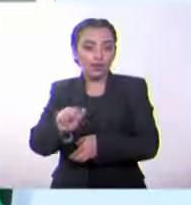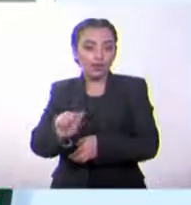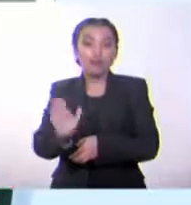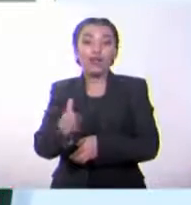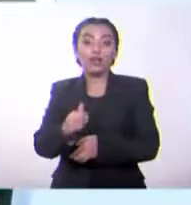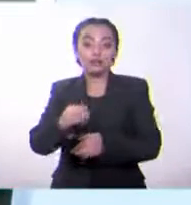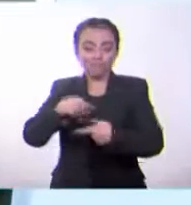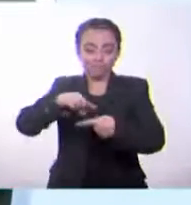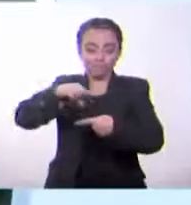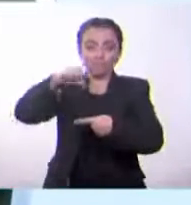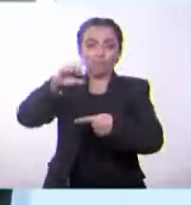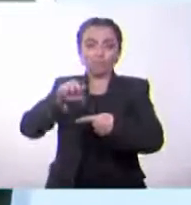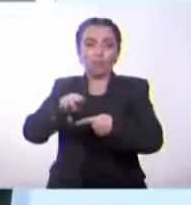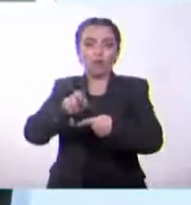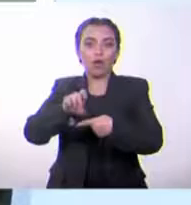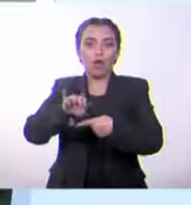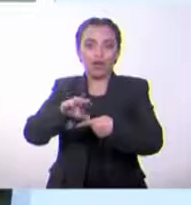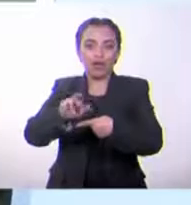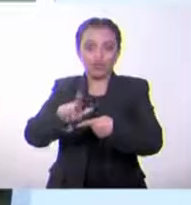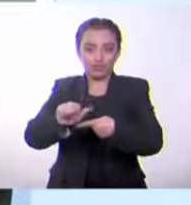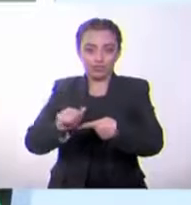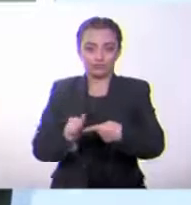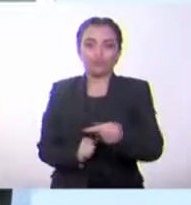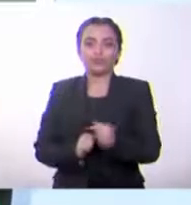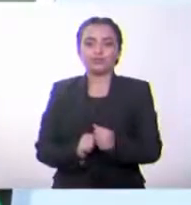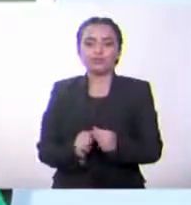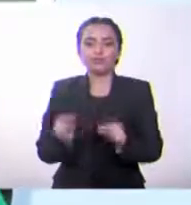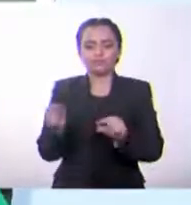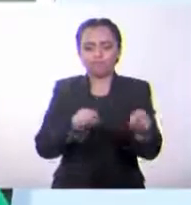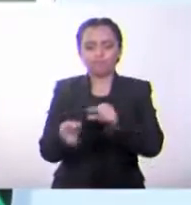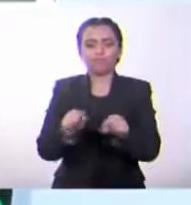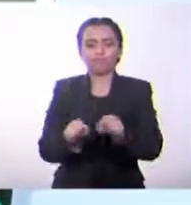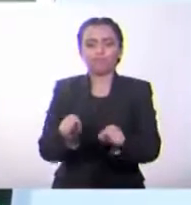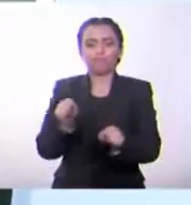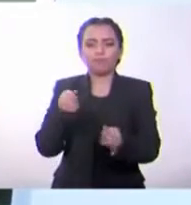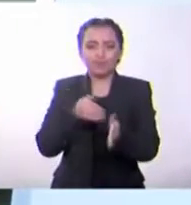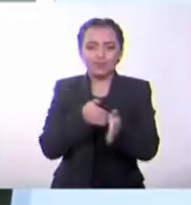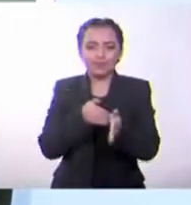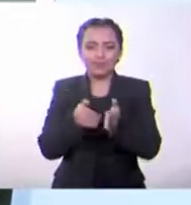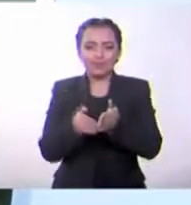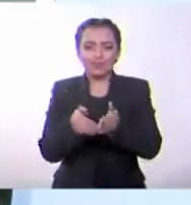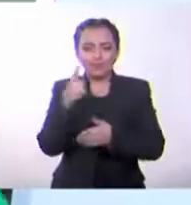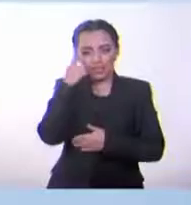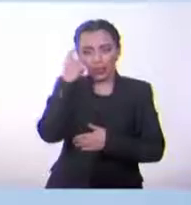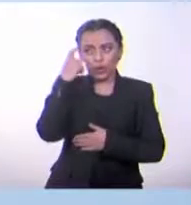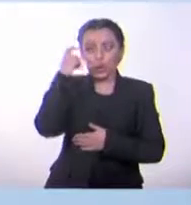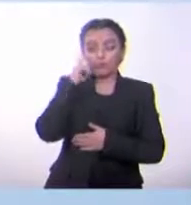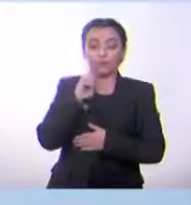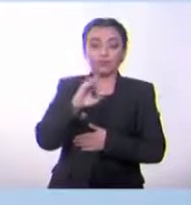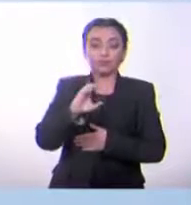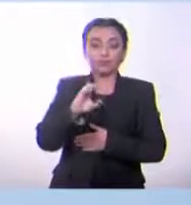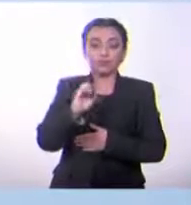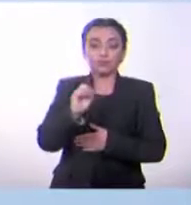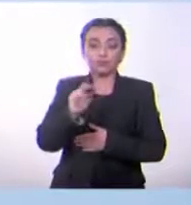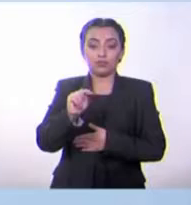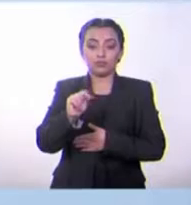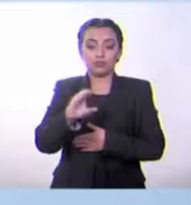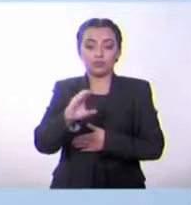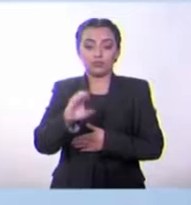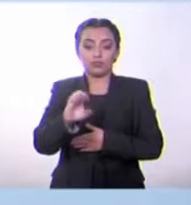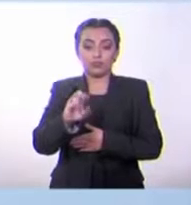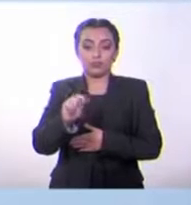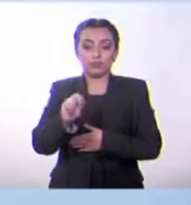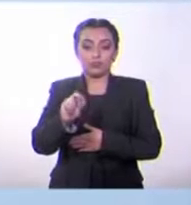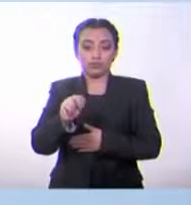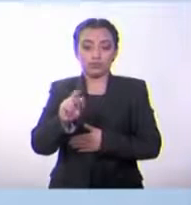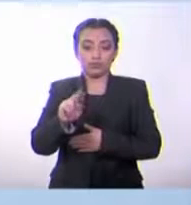estudio de las unidades químicas, deben recordar qué es la concentración. Es la cantidad de soluto